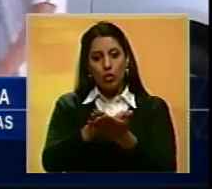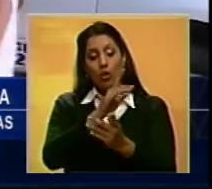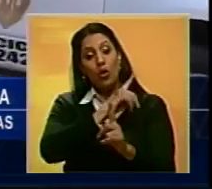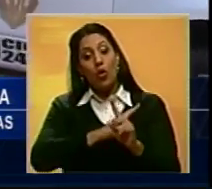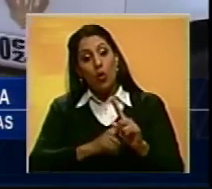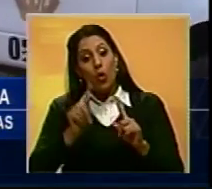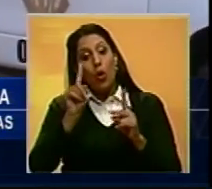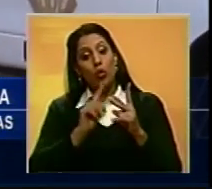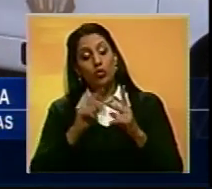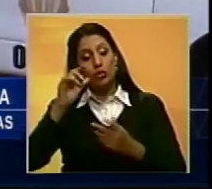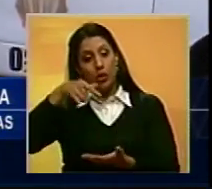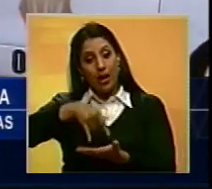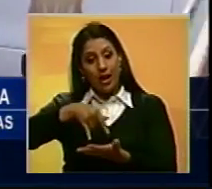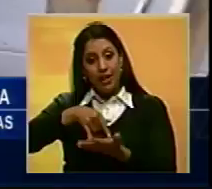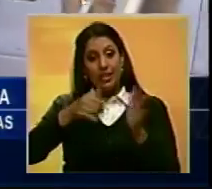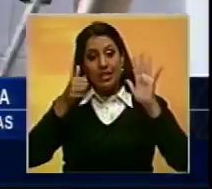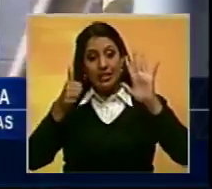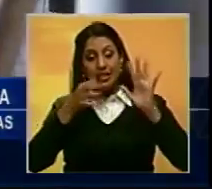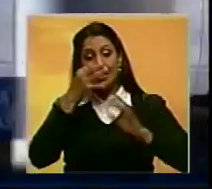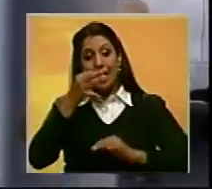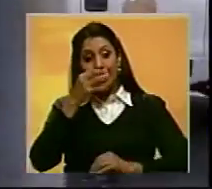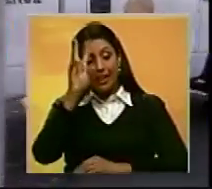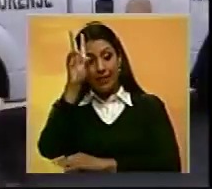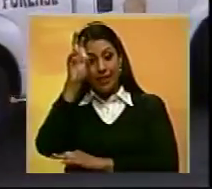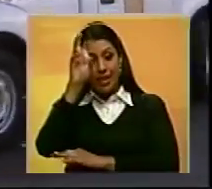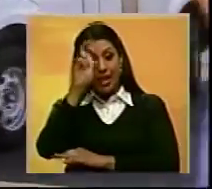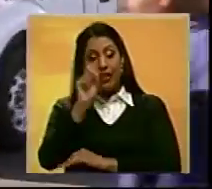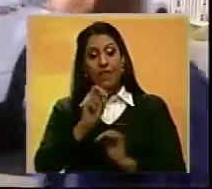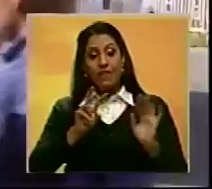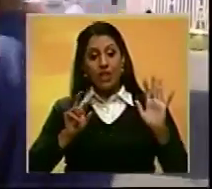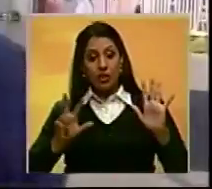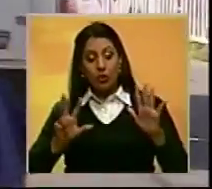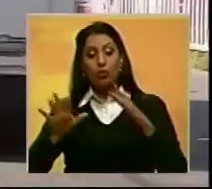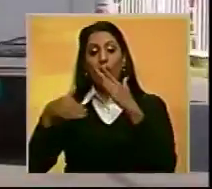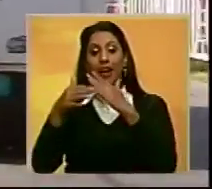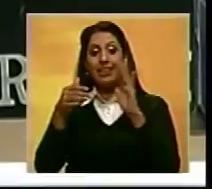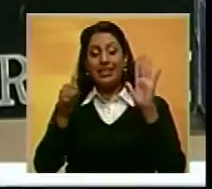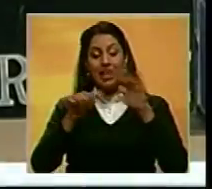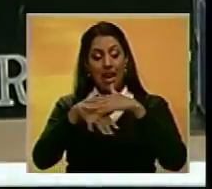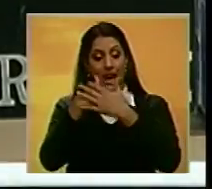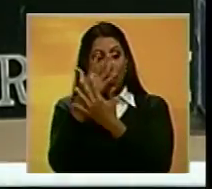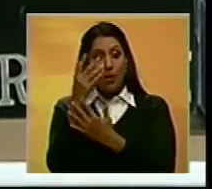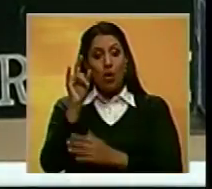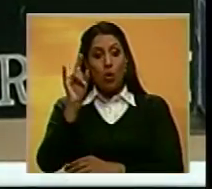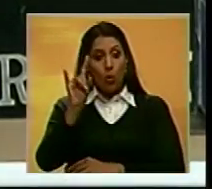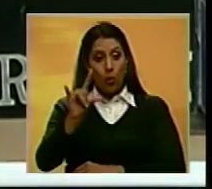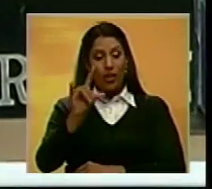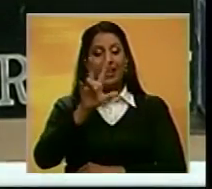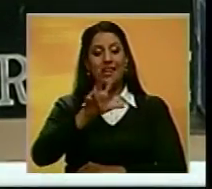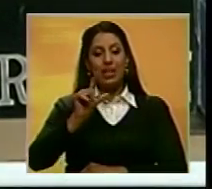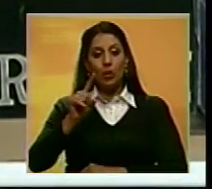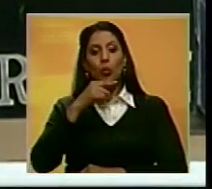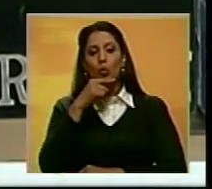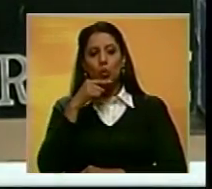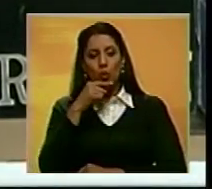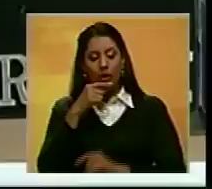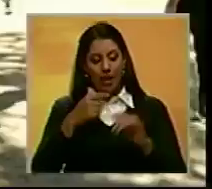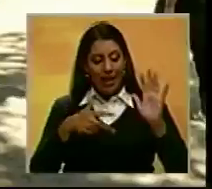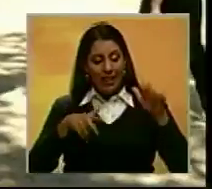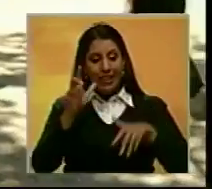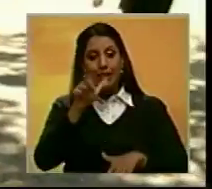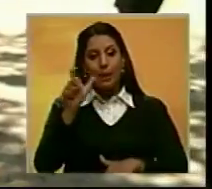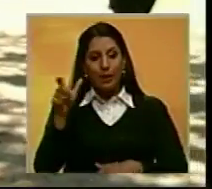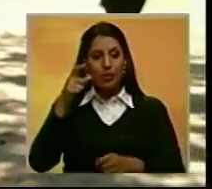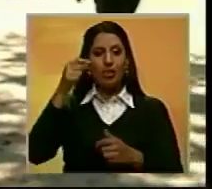Mientras que en Carabobo, desde las 6 de la tarde del viernes 28 hasta las 6 de la mañana de este lunes 31 de octubre, 13